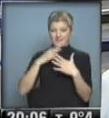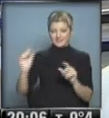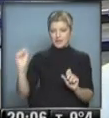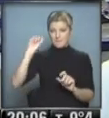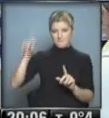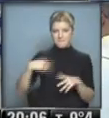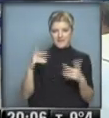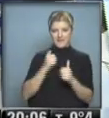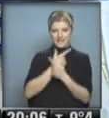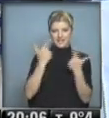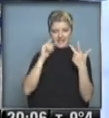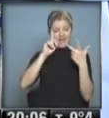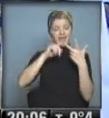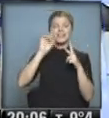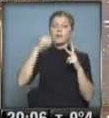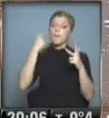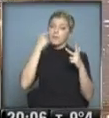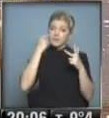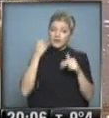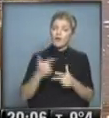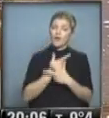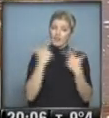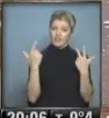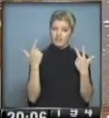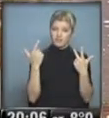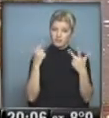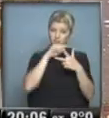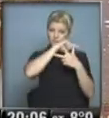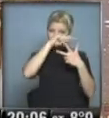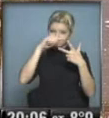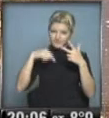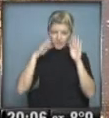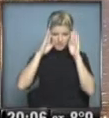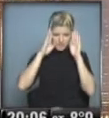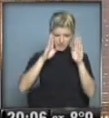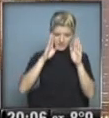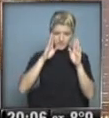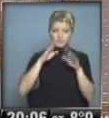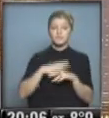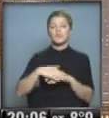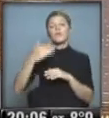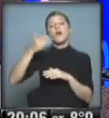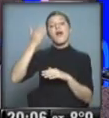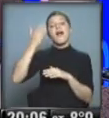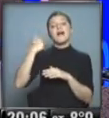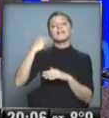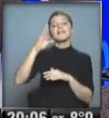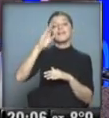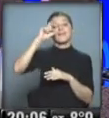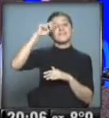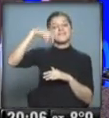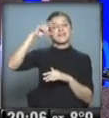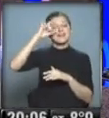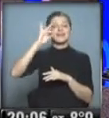Y vivir en alegría. Como decía Bento 16. Como decía aquí, en este santuario, Benedicto 16, en este